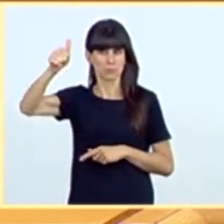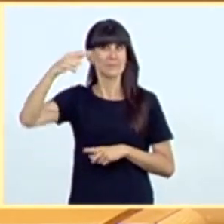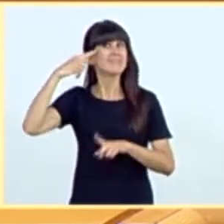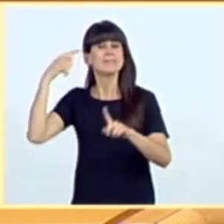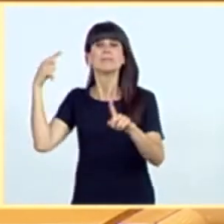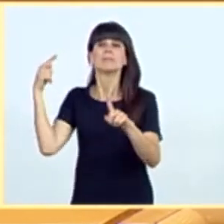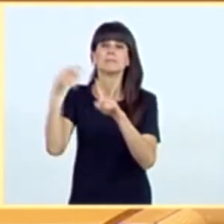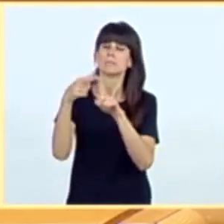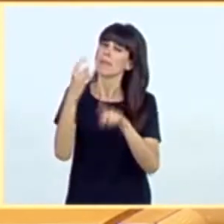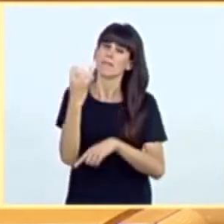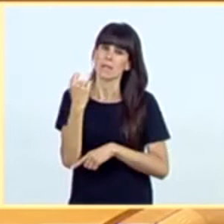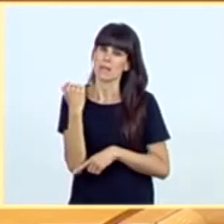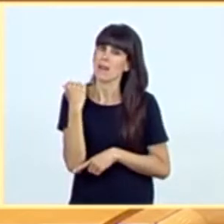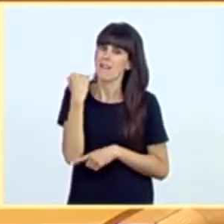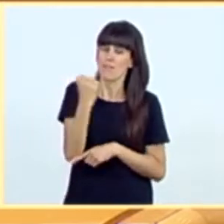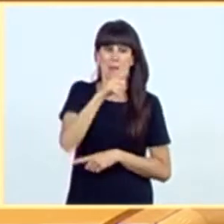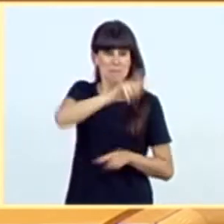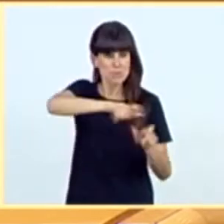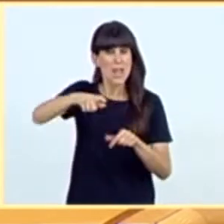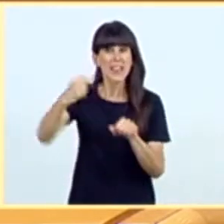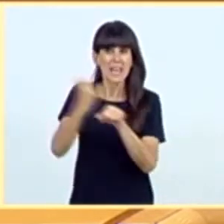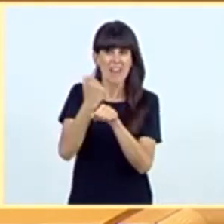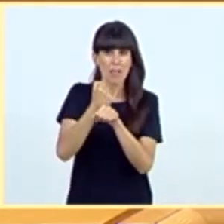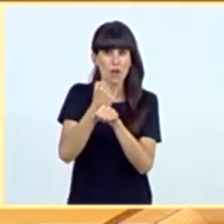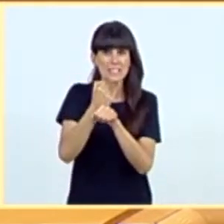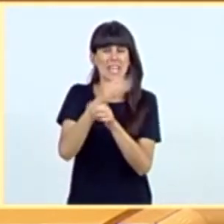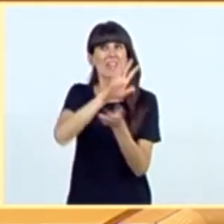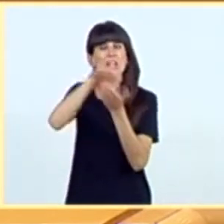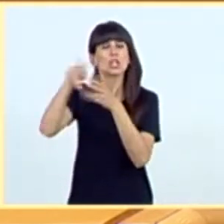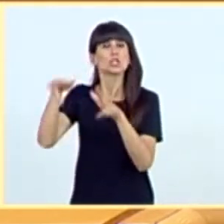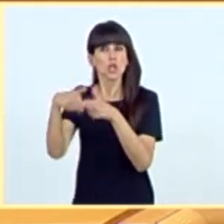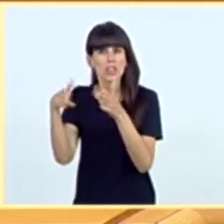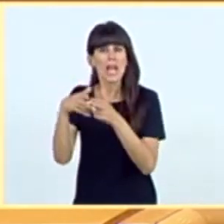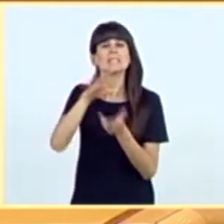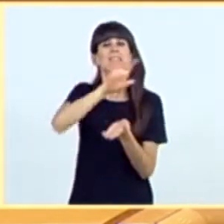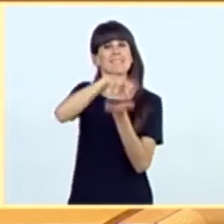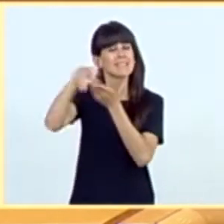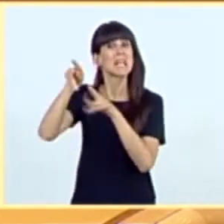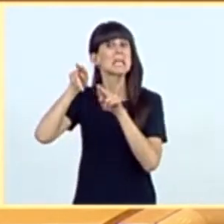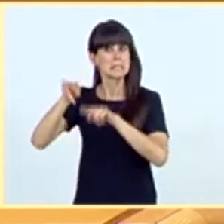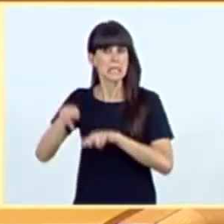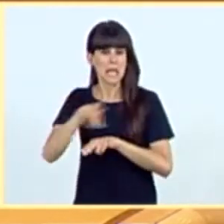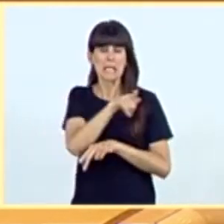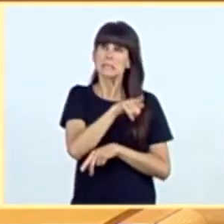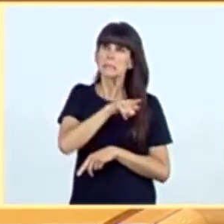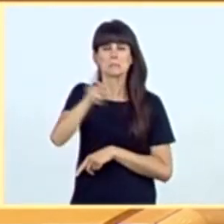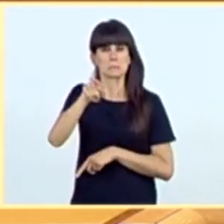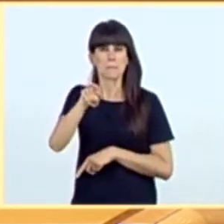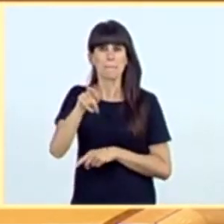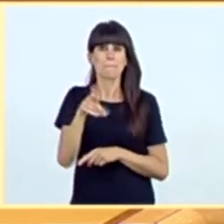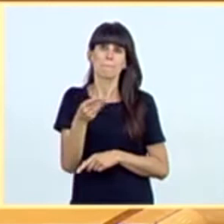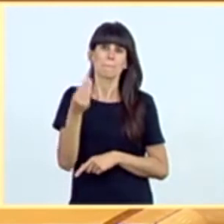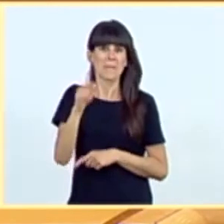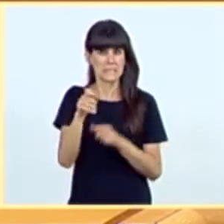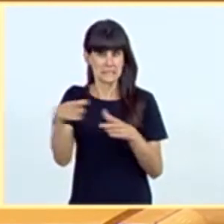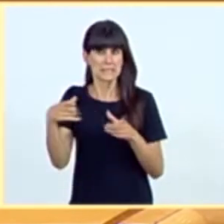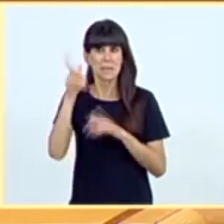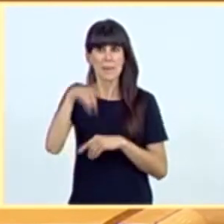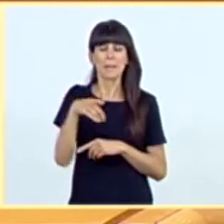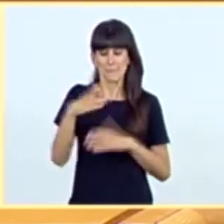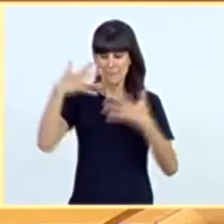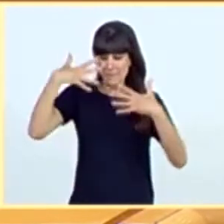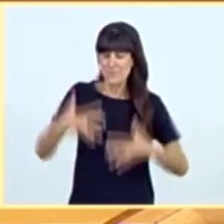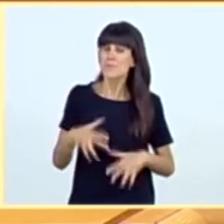otras cosas, a reforzar las plantillas de los centros sociales y los centros residenciales y para poder adquirir equipos de protección individual.